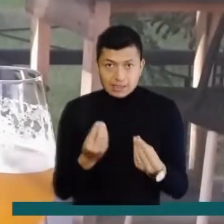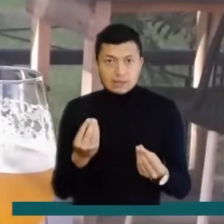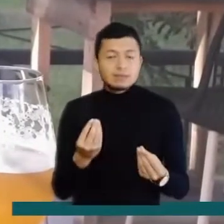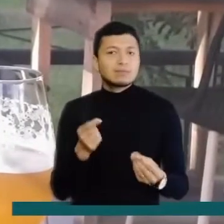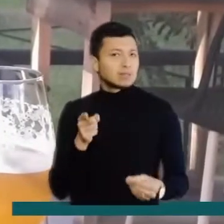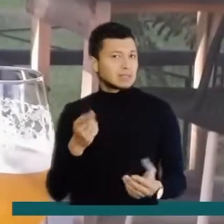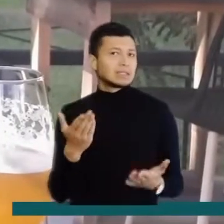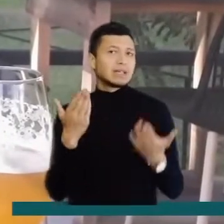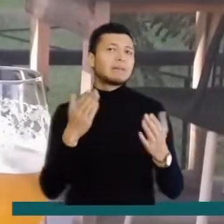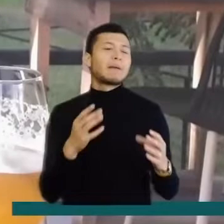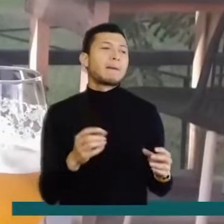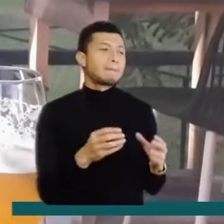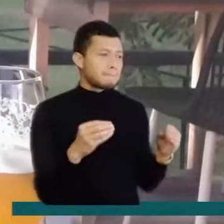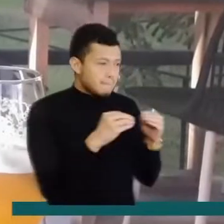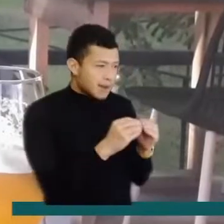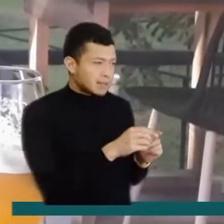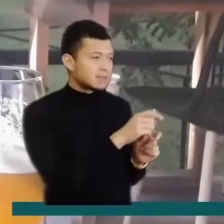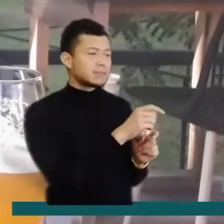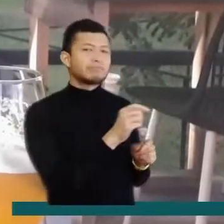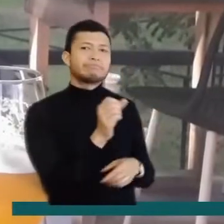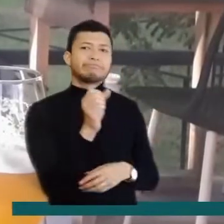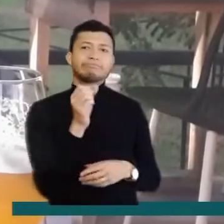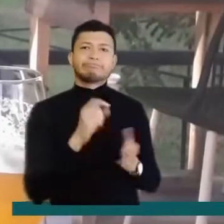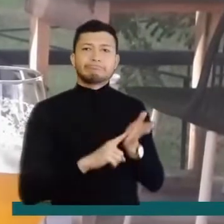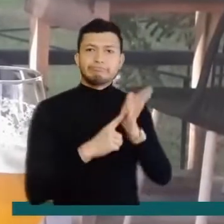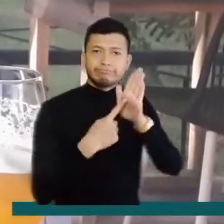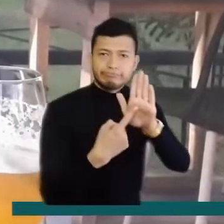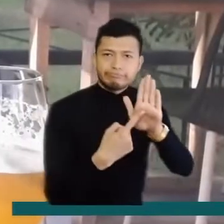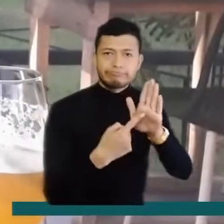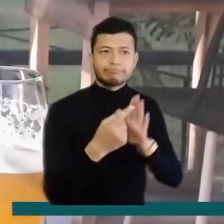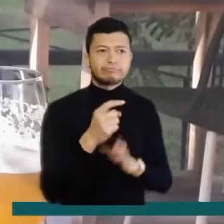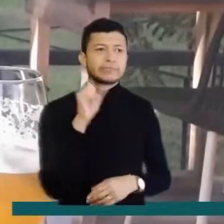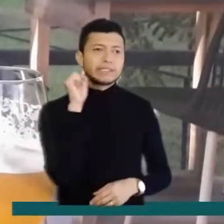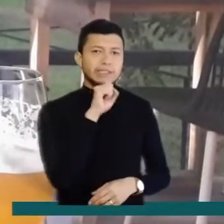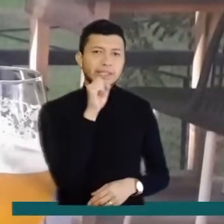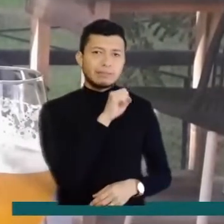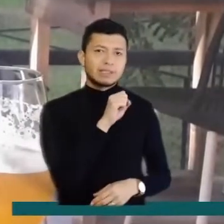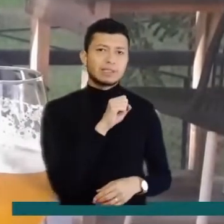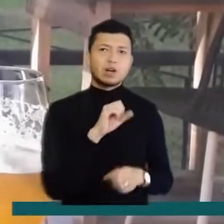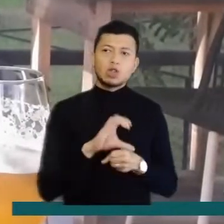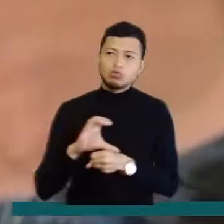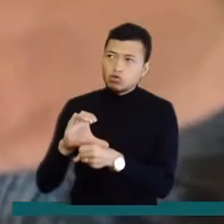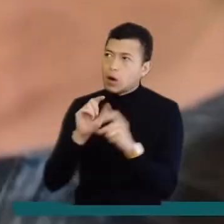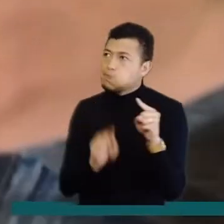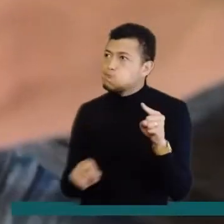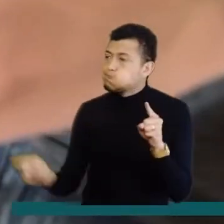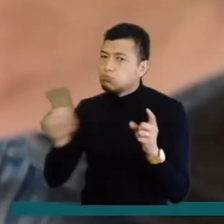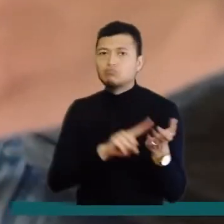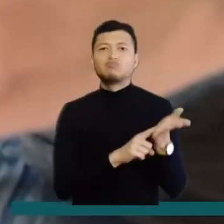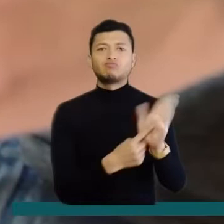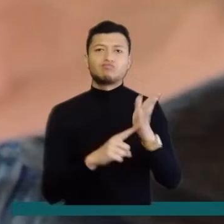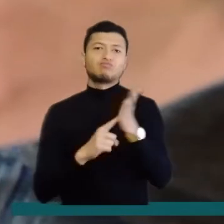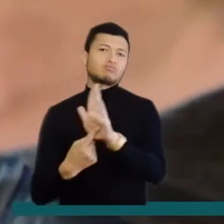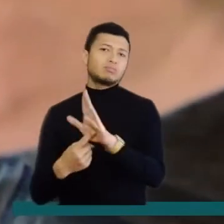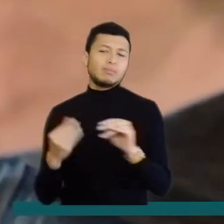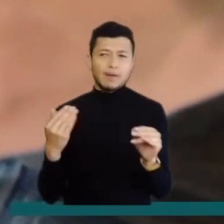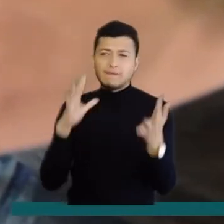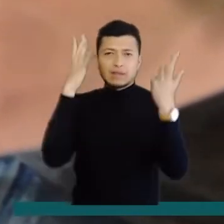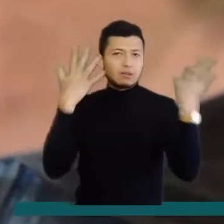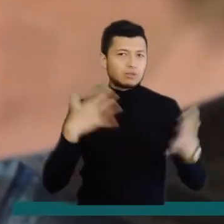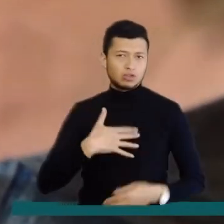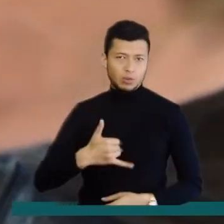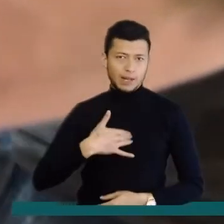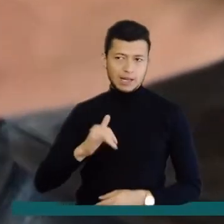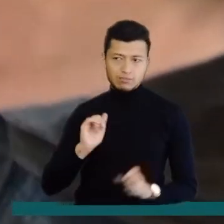pues así mismo se fueron sumando expositores de cervecerías artesanales de otras ciudades del país. El festival se desarrollará